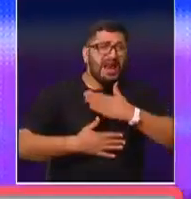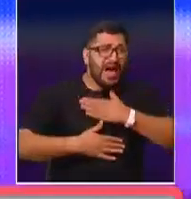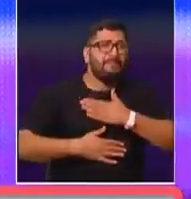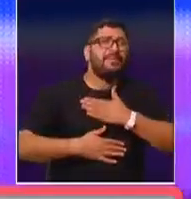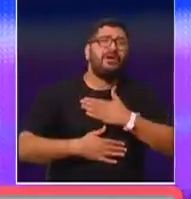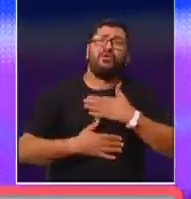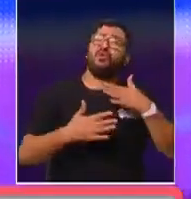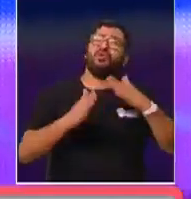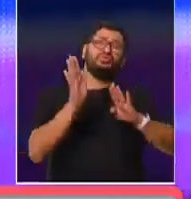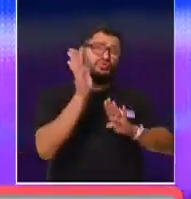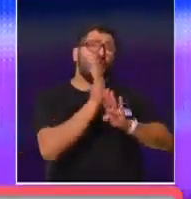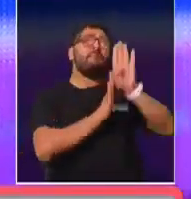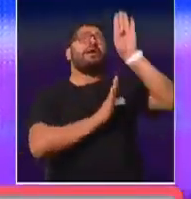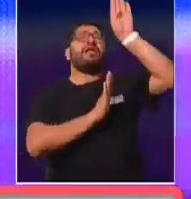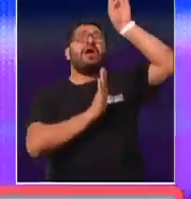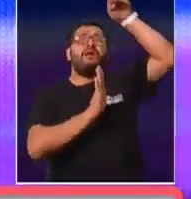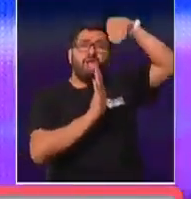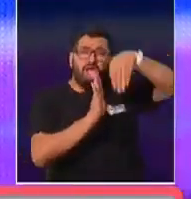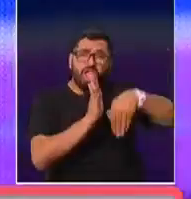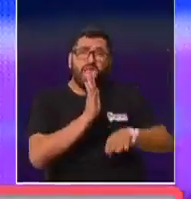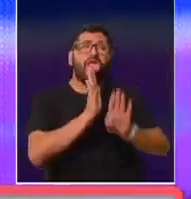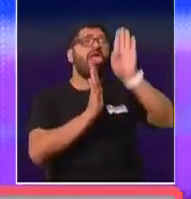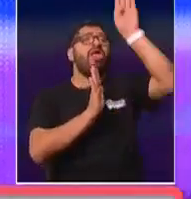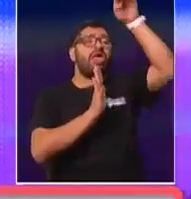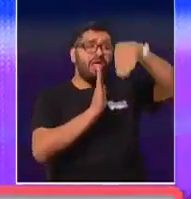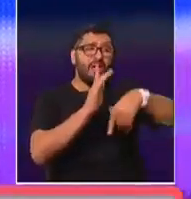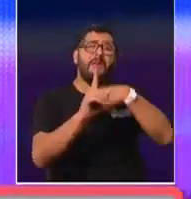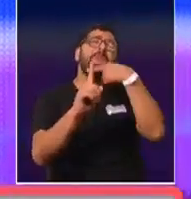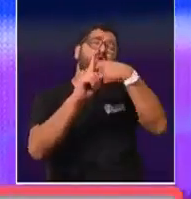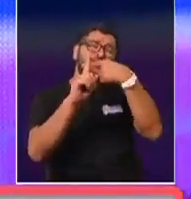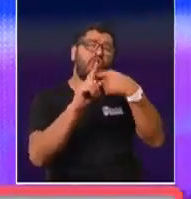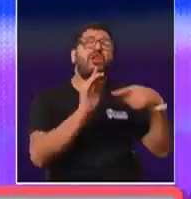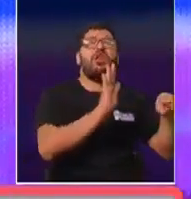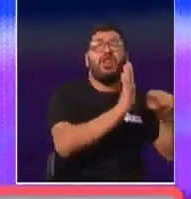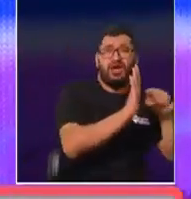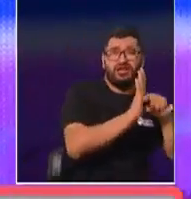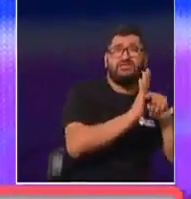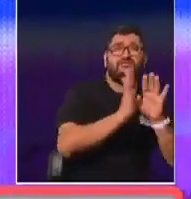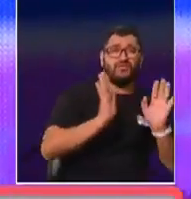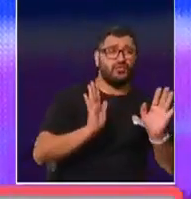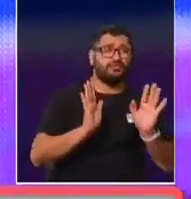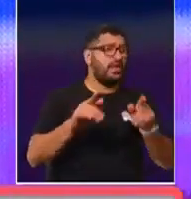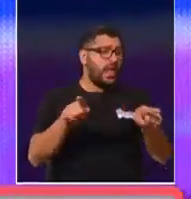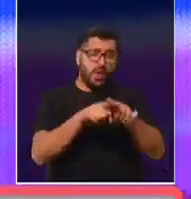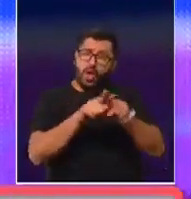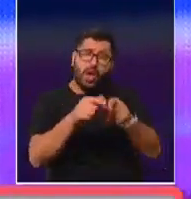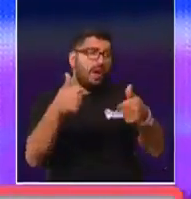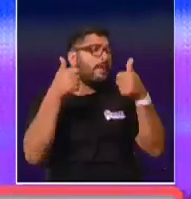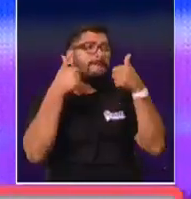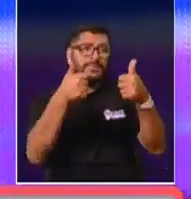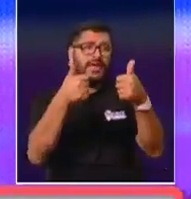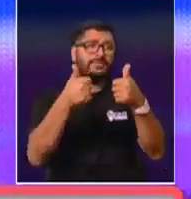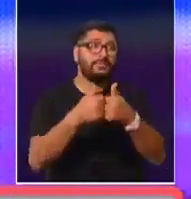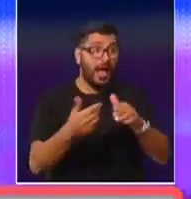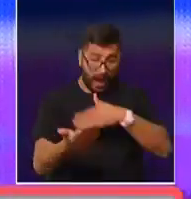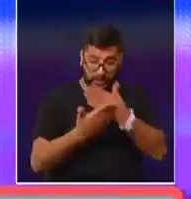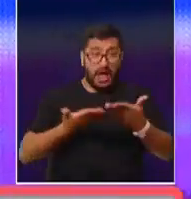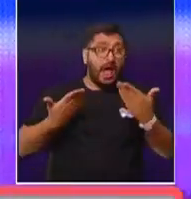bajos, con cosas muy positivas, cosas muy negativas, pero bien. O sea, hasta ahora